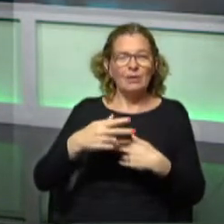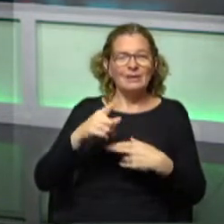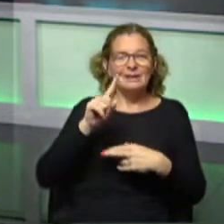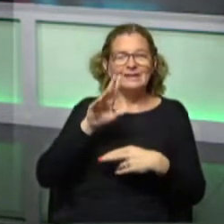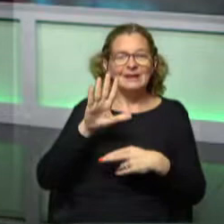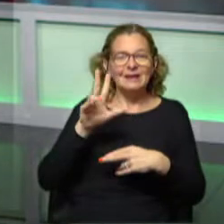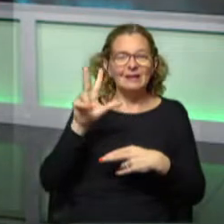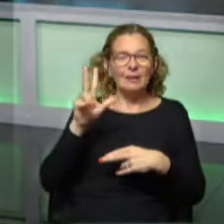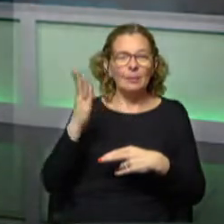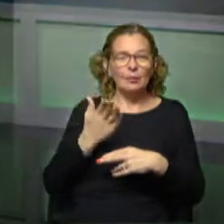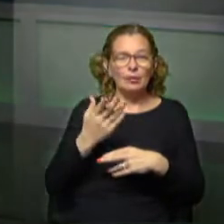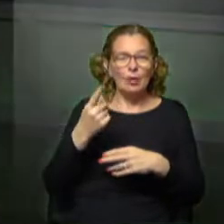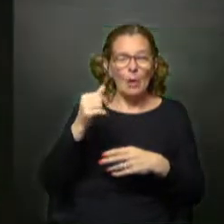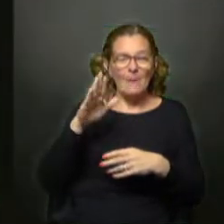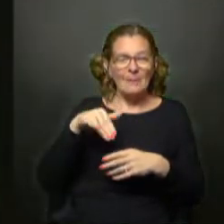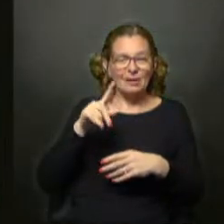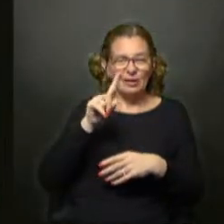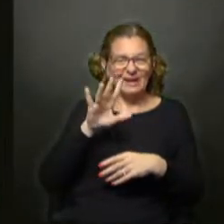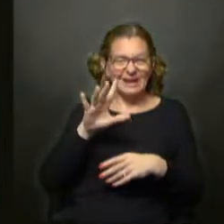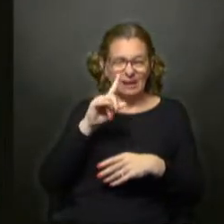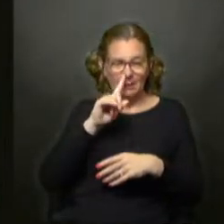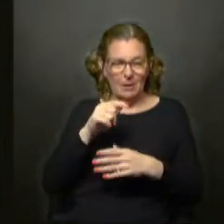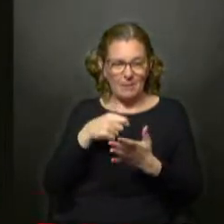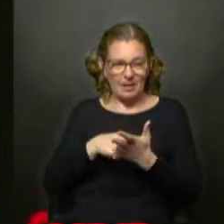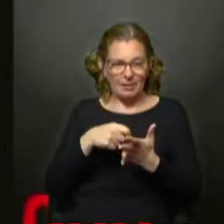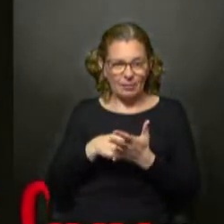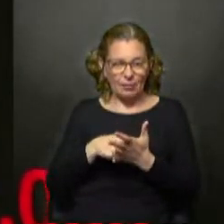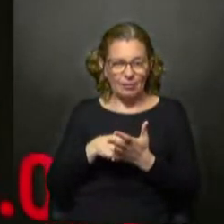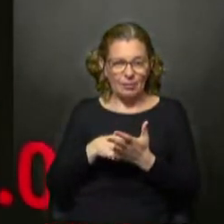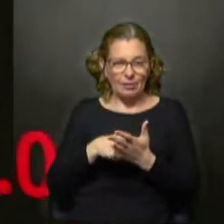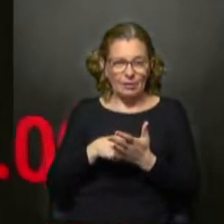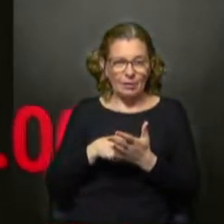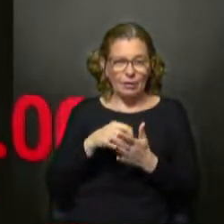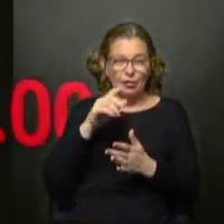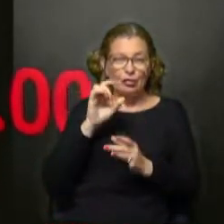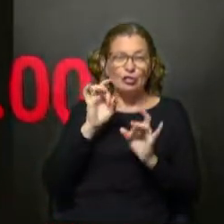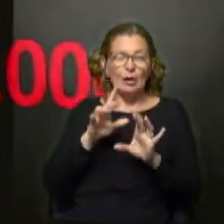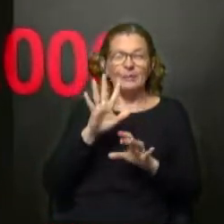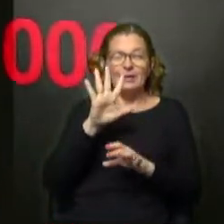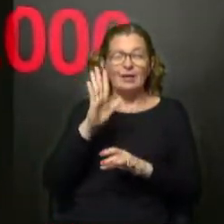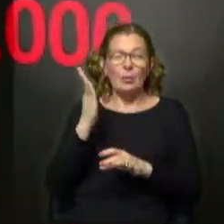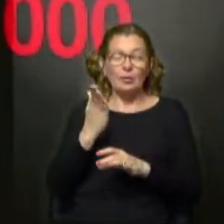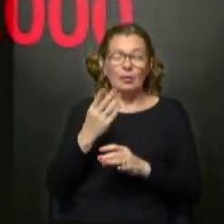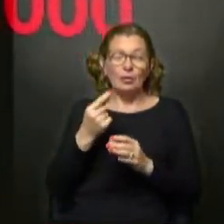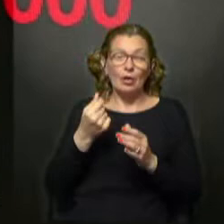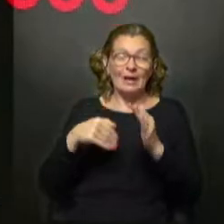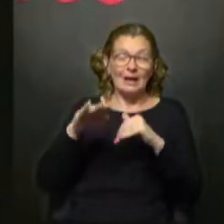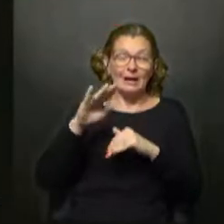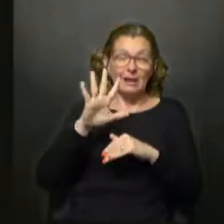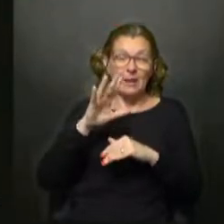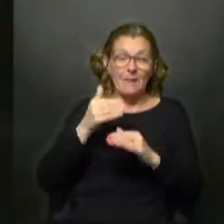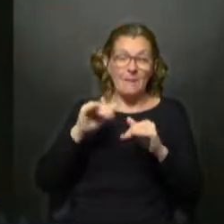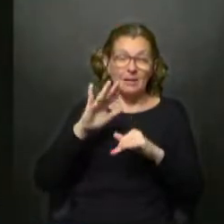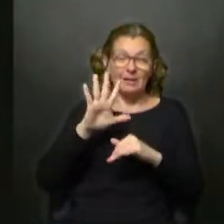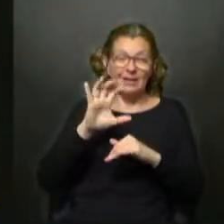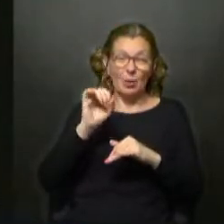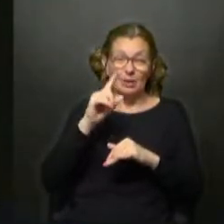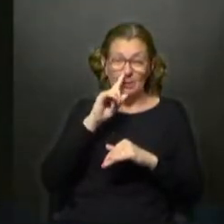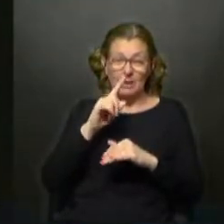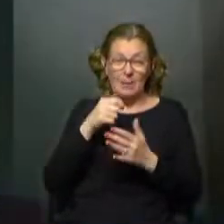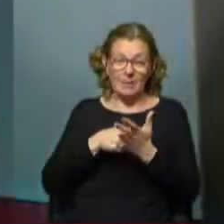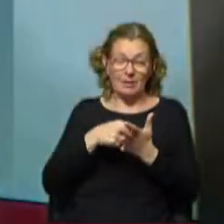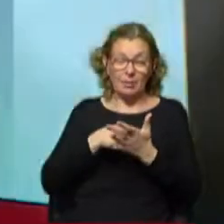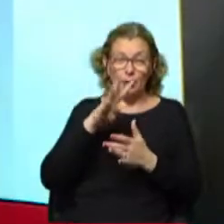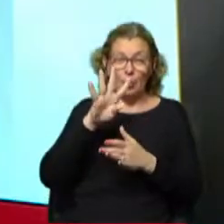percibe justamente menos de 15 mil pesos y es apenas un 5% el que gana más de 50.000 pesos líquidos por